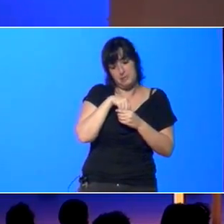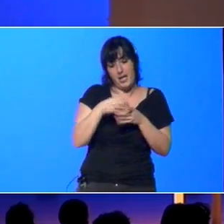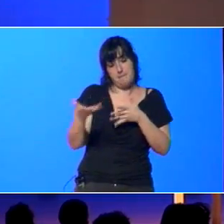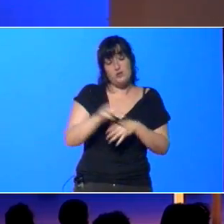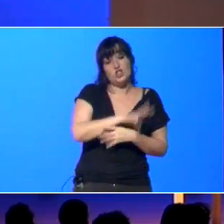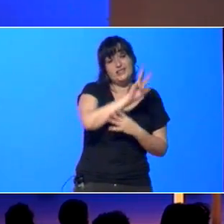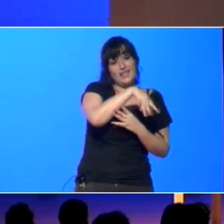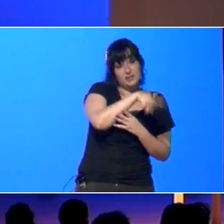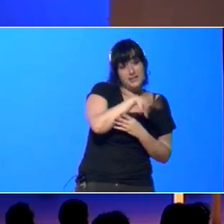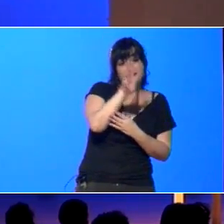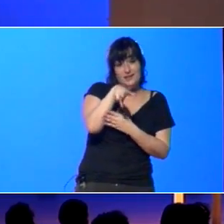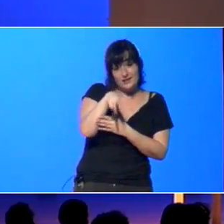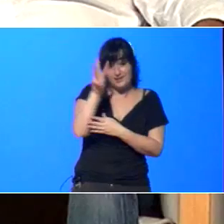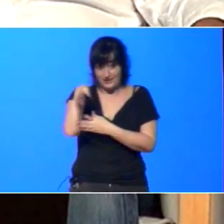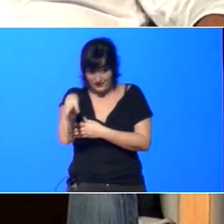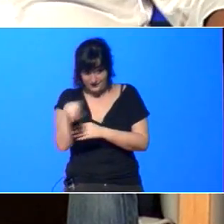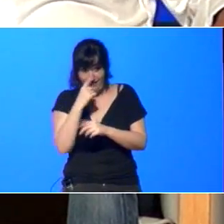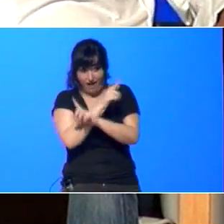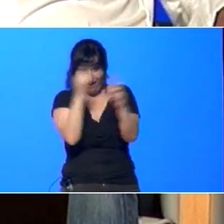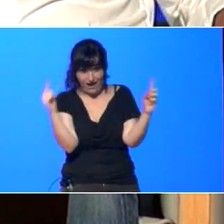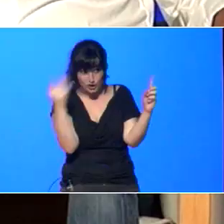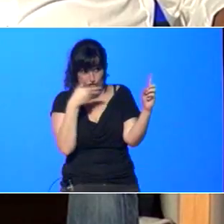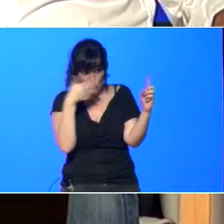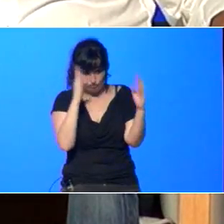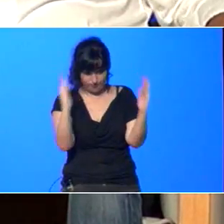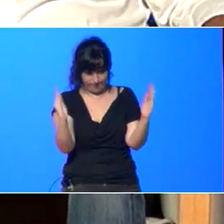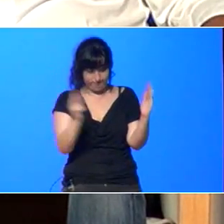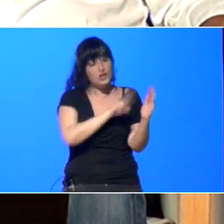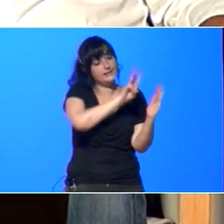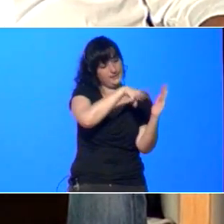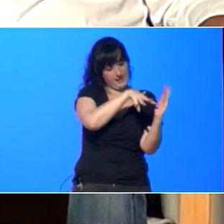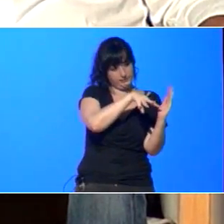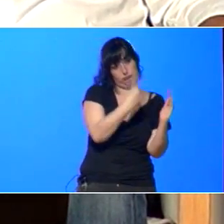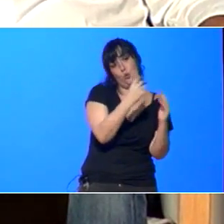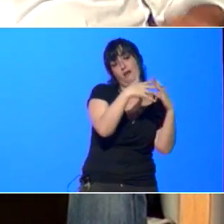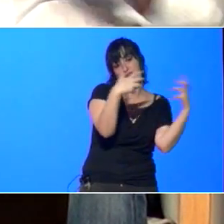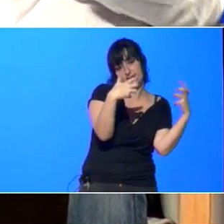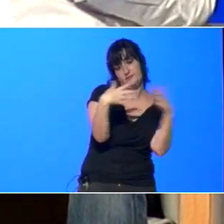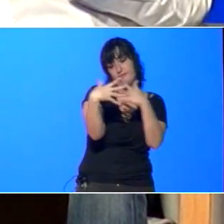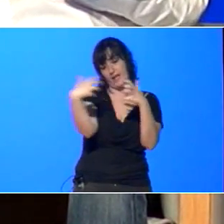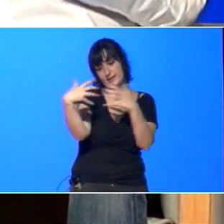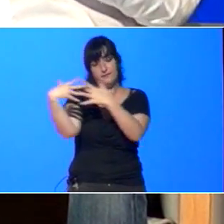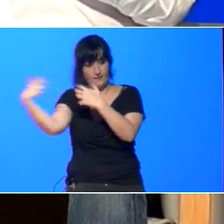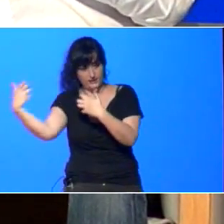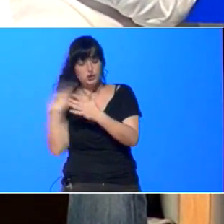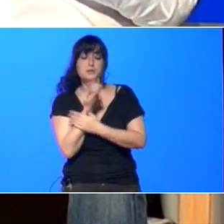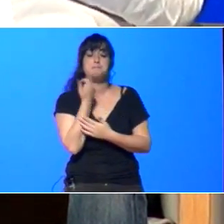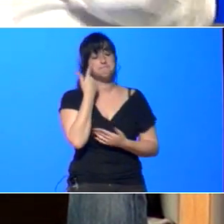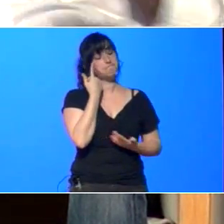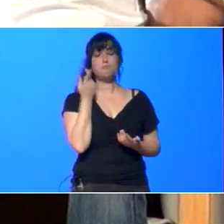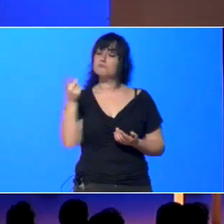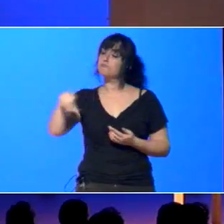trimestres escolares. En el primer trimestre se sentaron a analizar qué es lo que ellos